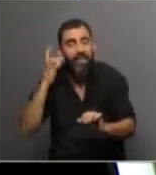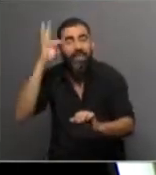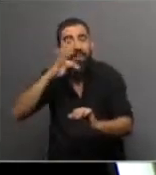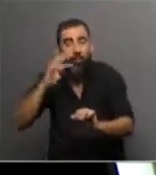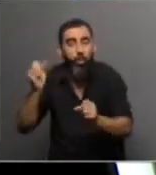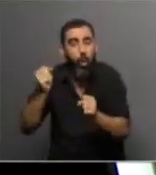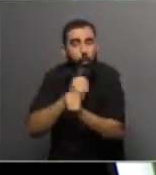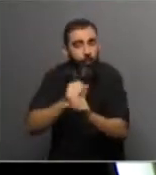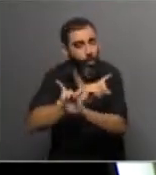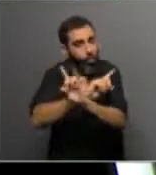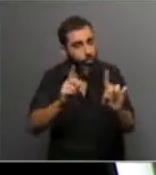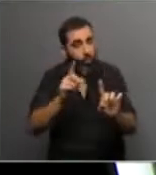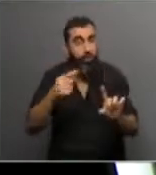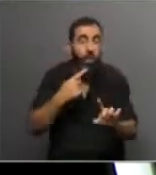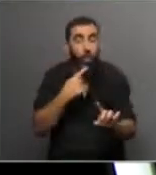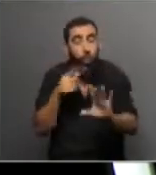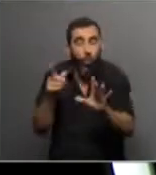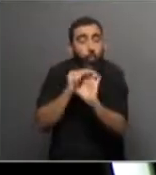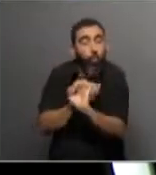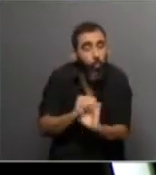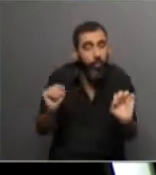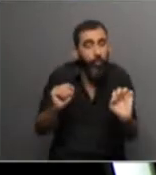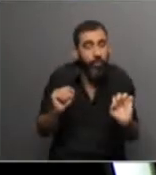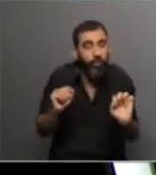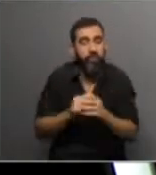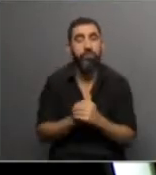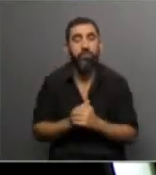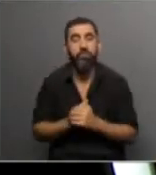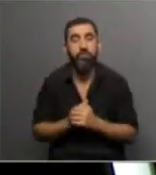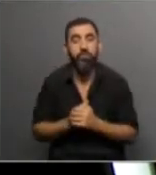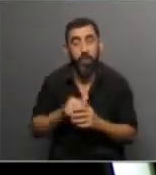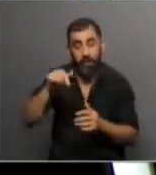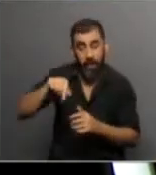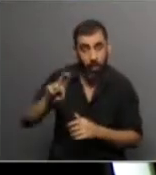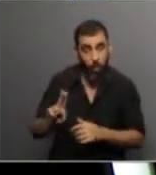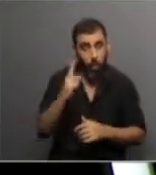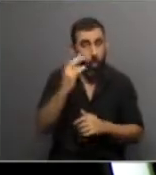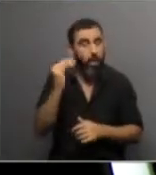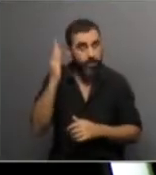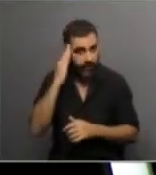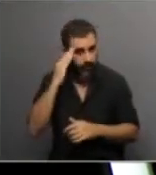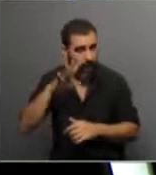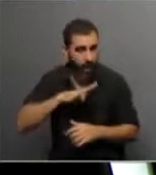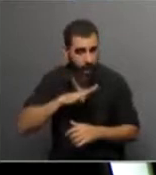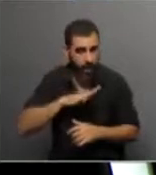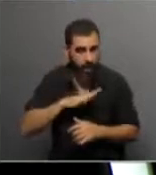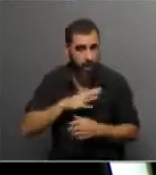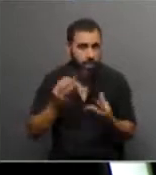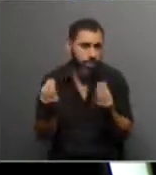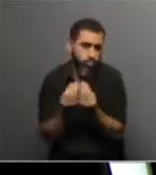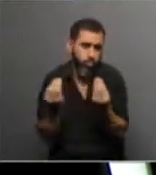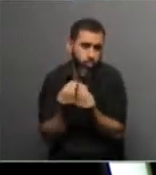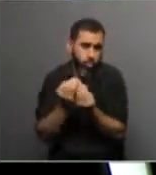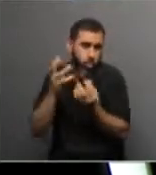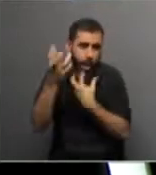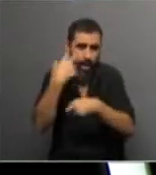confirmado. Las otras suposiciones son apenas certezas. En Uruguay, ustedes saben, tenemos una importante población